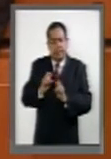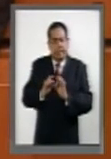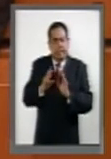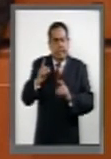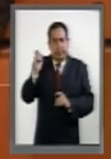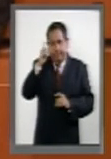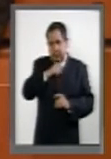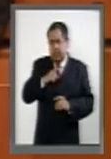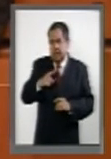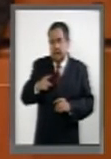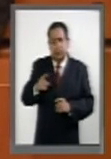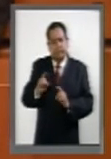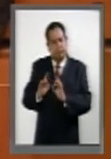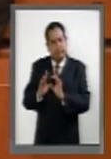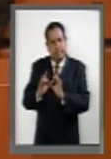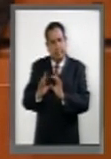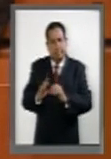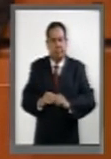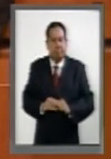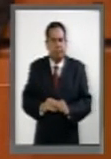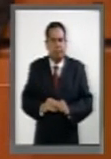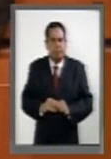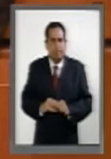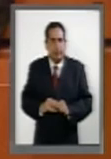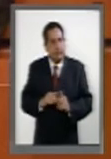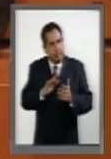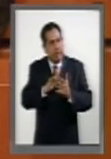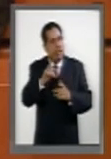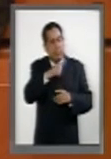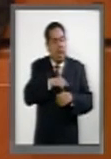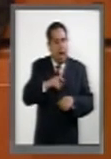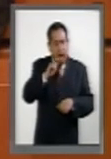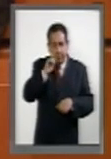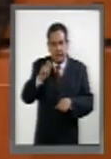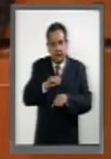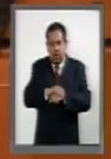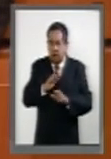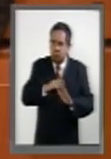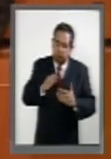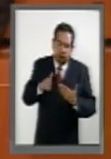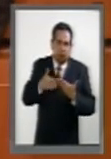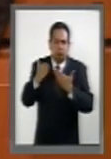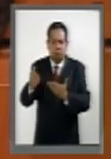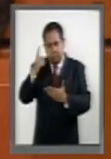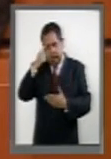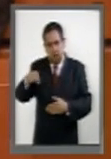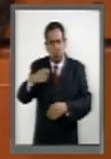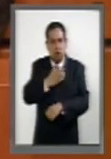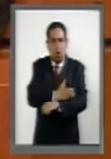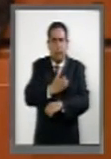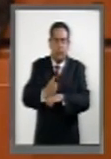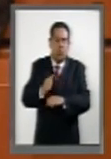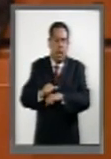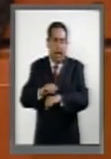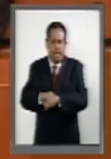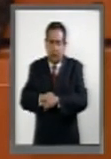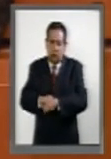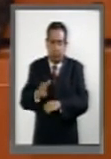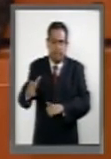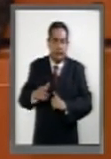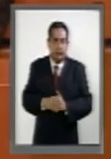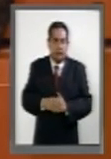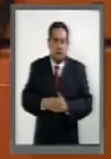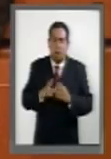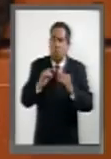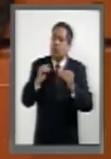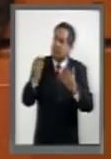y triste situación. Gracias por la amistad que siempre le dispensaron a nuestro compañero y amigo. Muchas